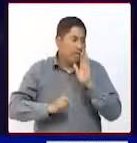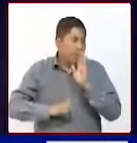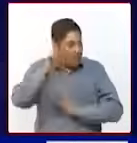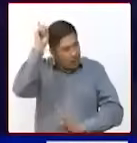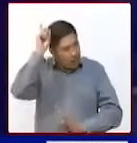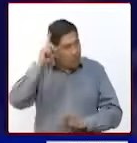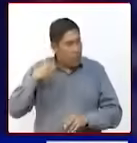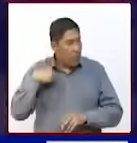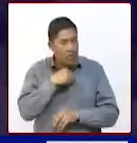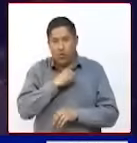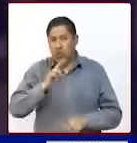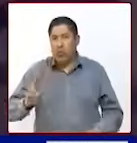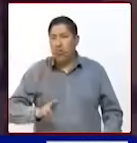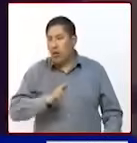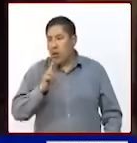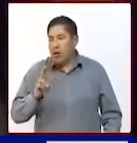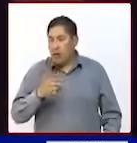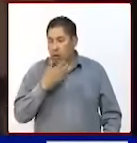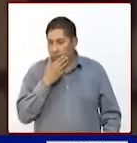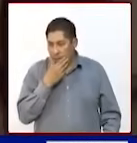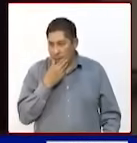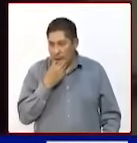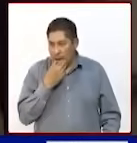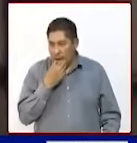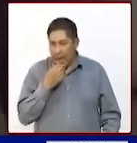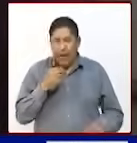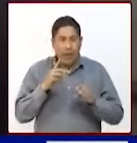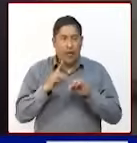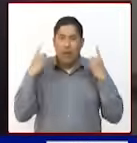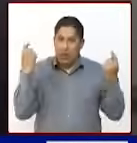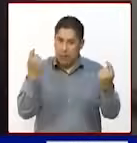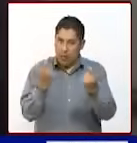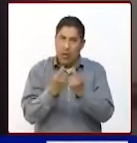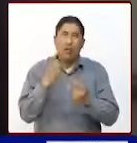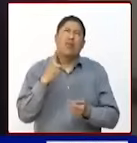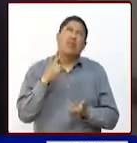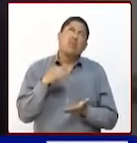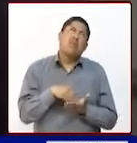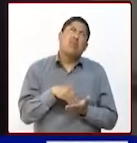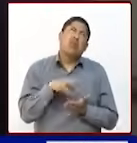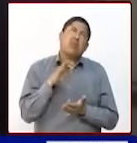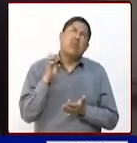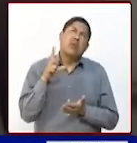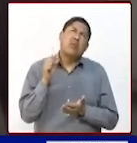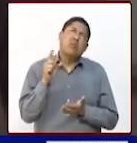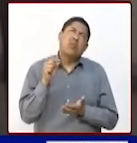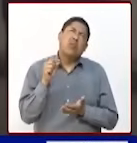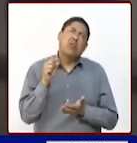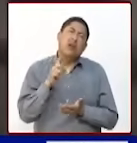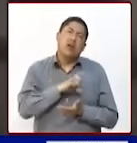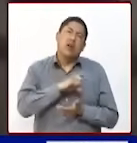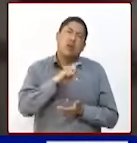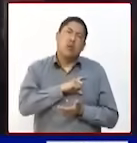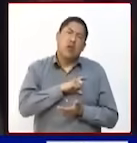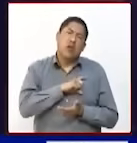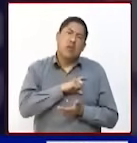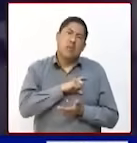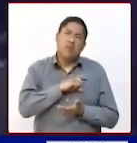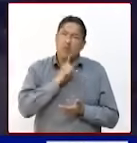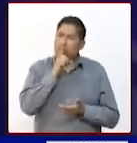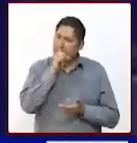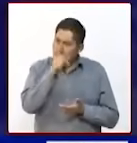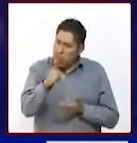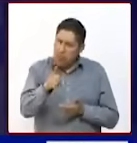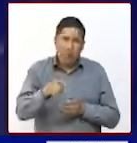donde estamos utilizando ya prácticamente a nivel departamental 1920 efectivos policiales que se